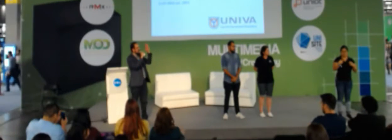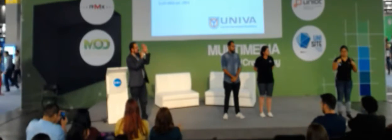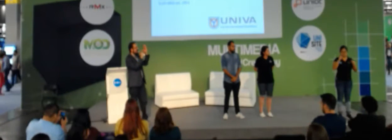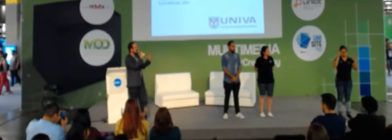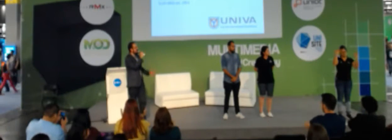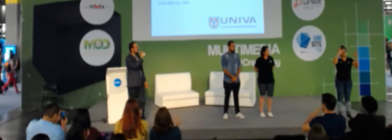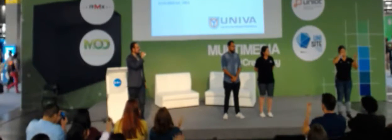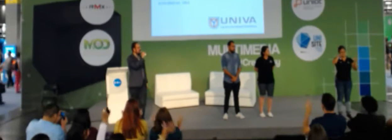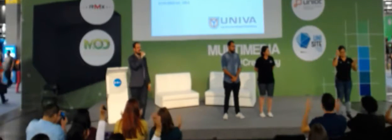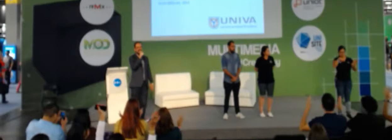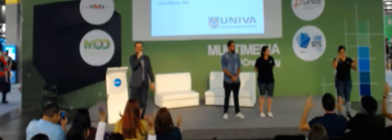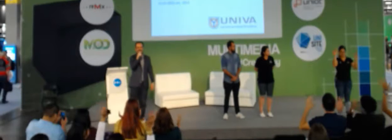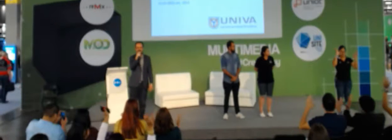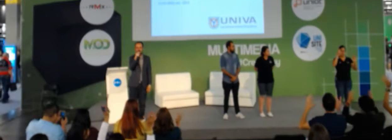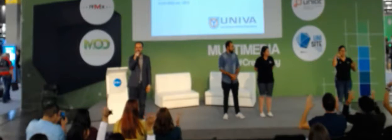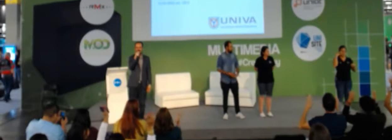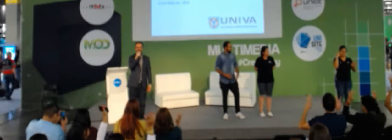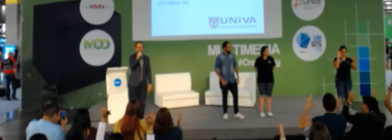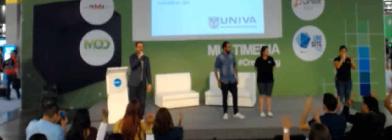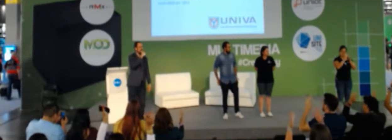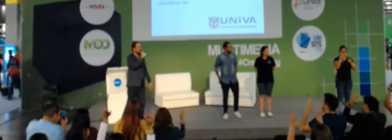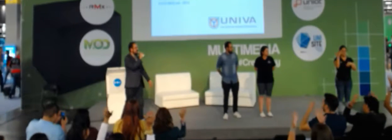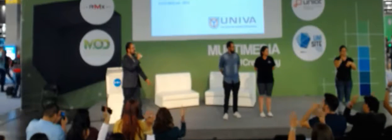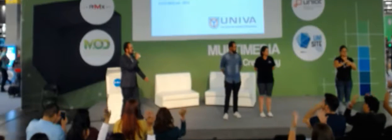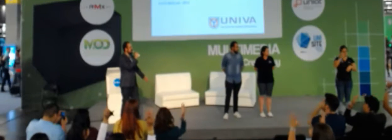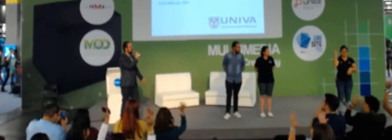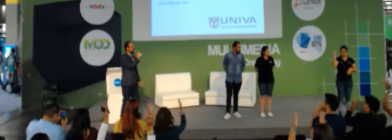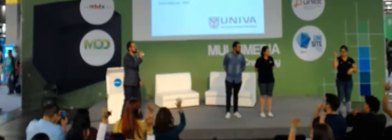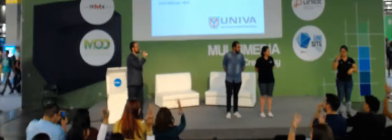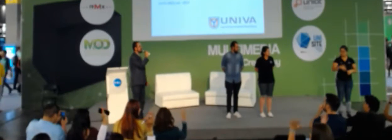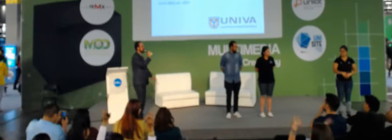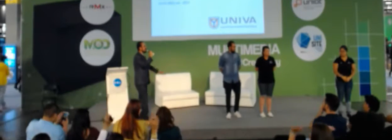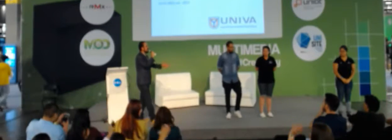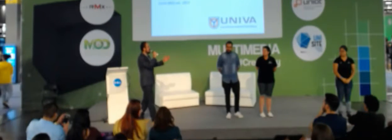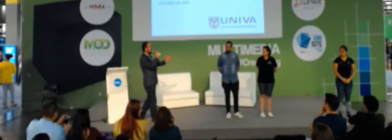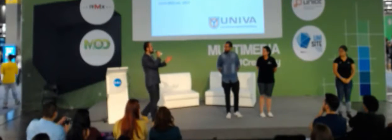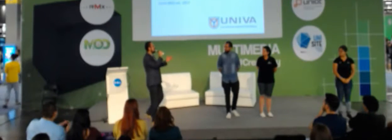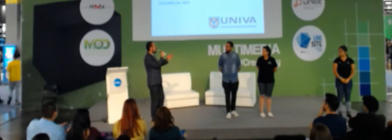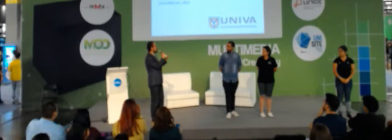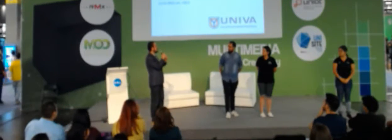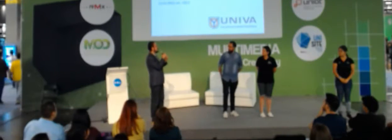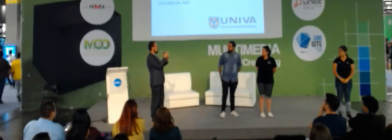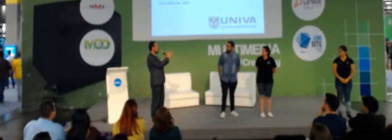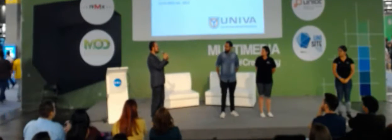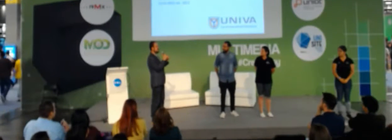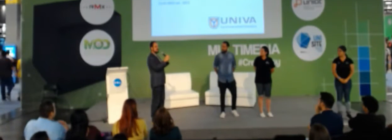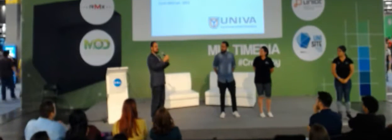UNIVA también y a la UDG por esta presencia. Muy bien.